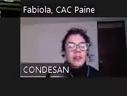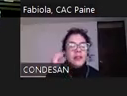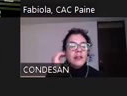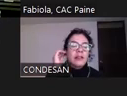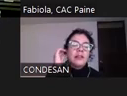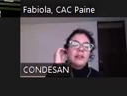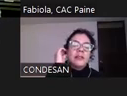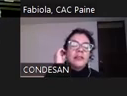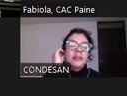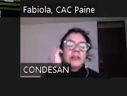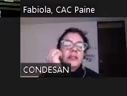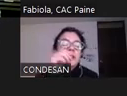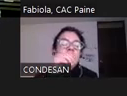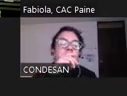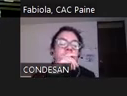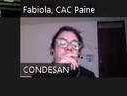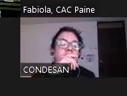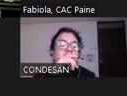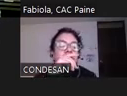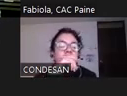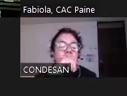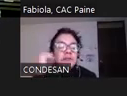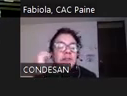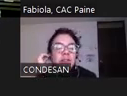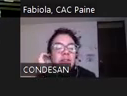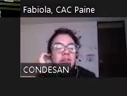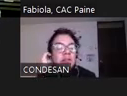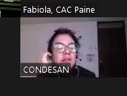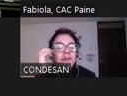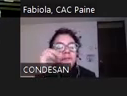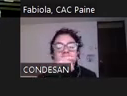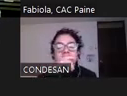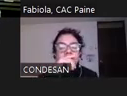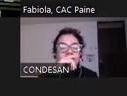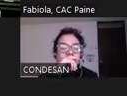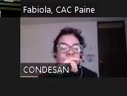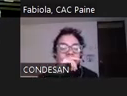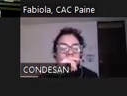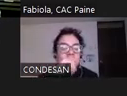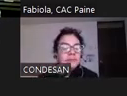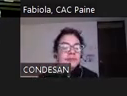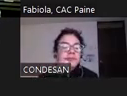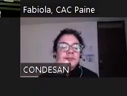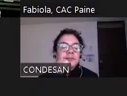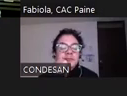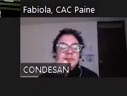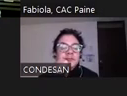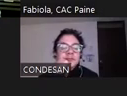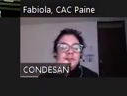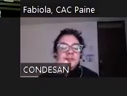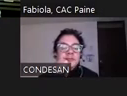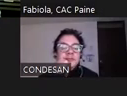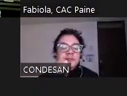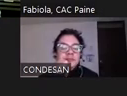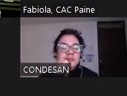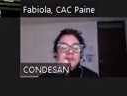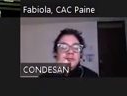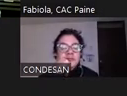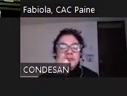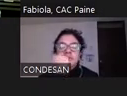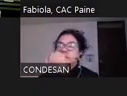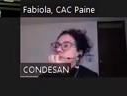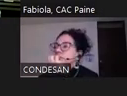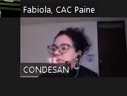tenemos una secretaría técnica y como su nombre lo dice esta secretaría técnica tiene el rol fundamental de